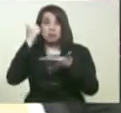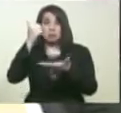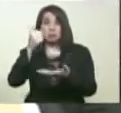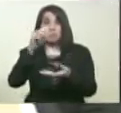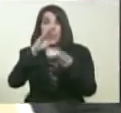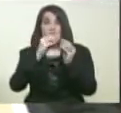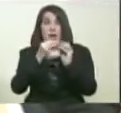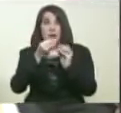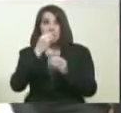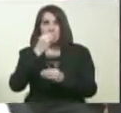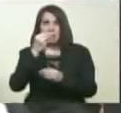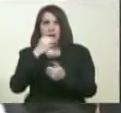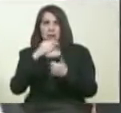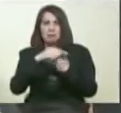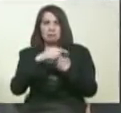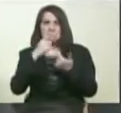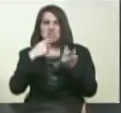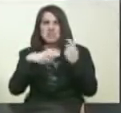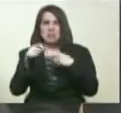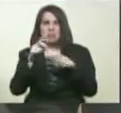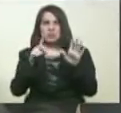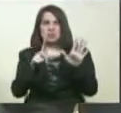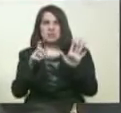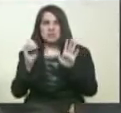Una caja CLAP que vendemos en 60 mil bolívares.